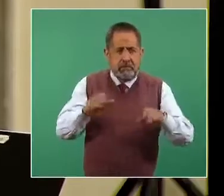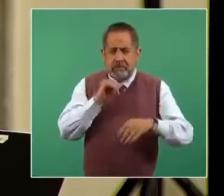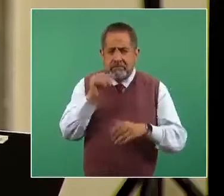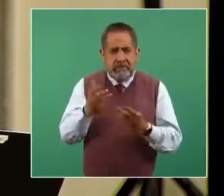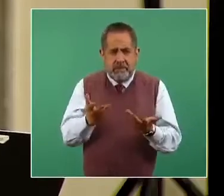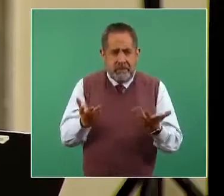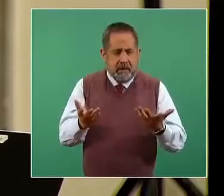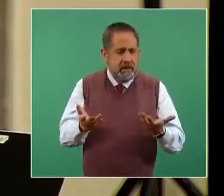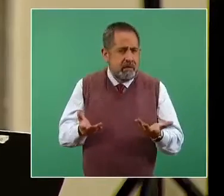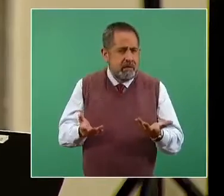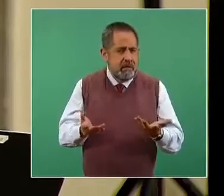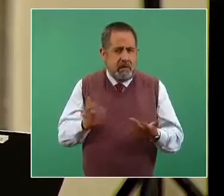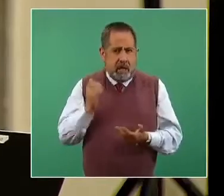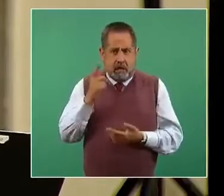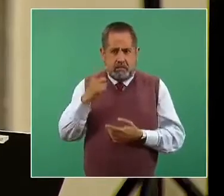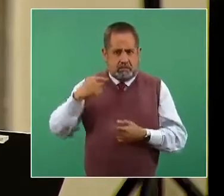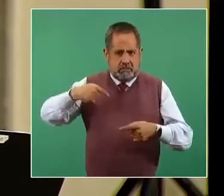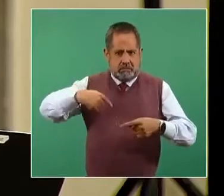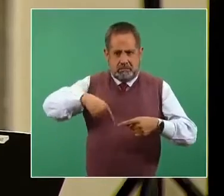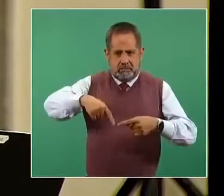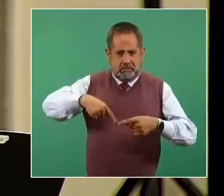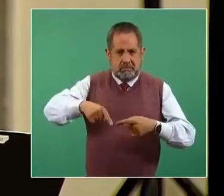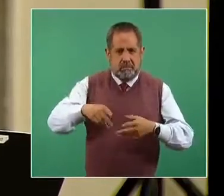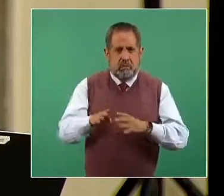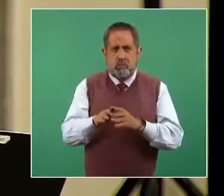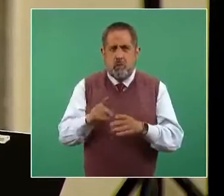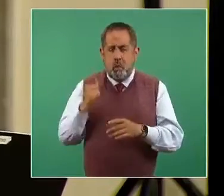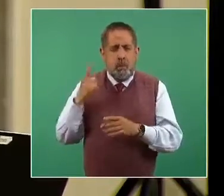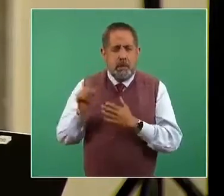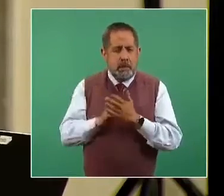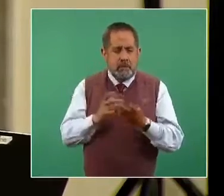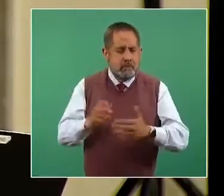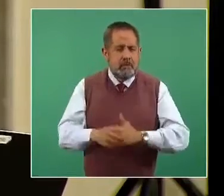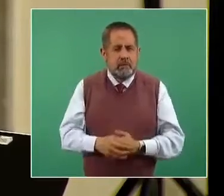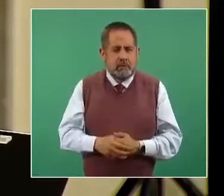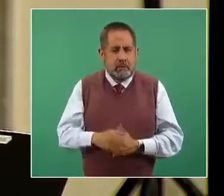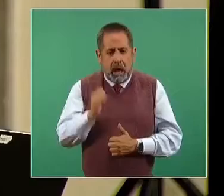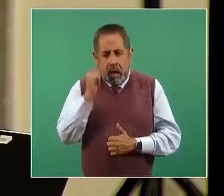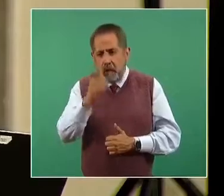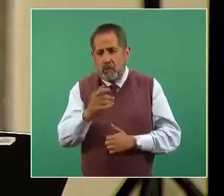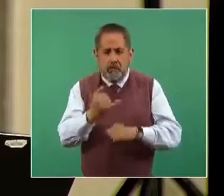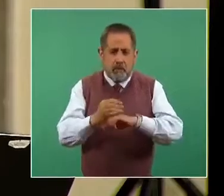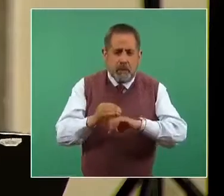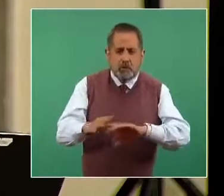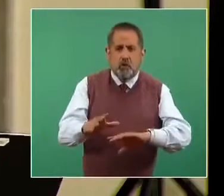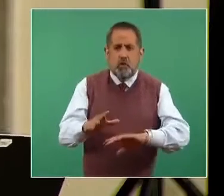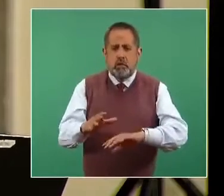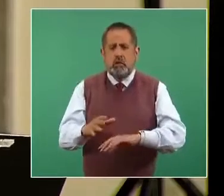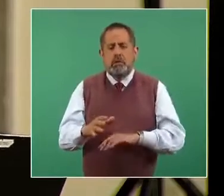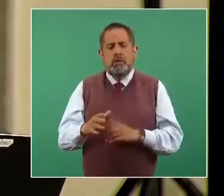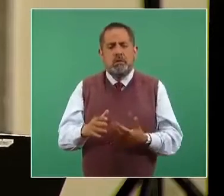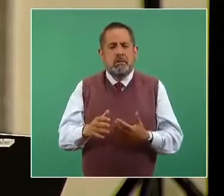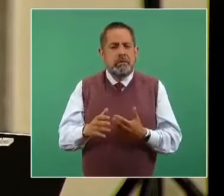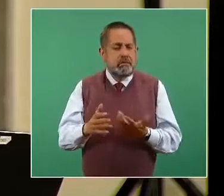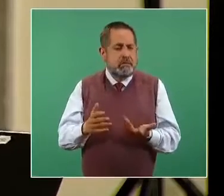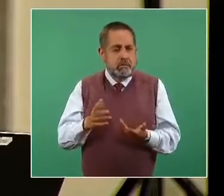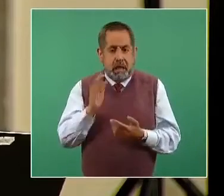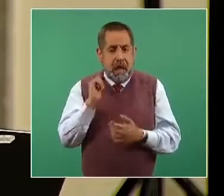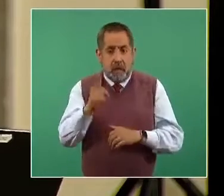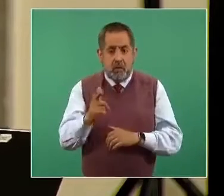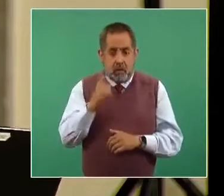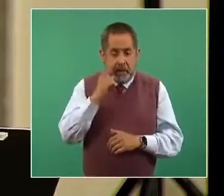después, por lo menos en este último mes. Sí. Si tienen alguna información de eso, si es posible que